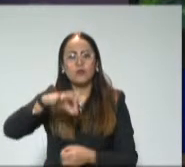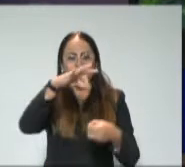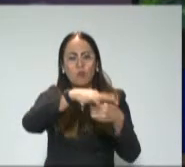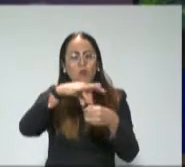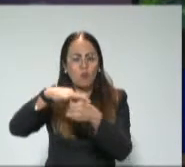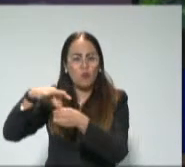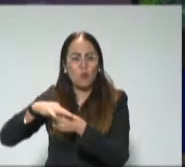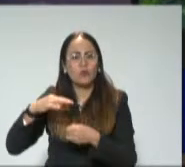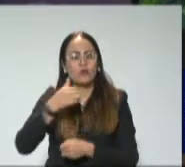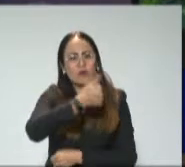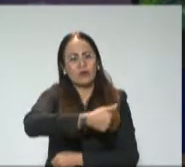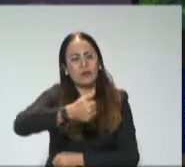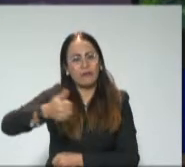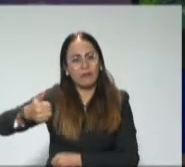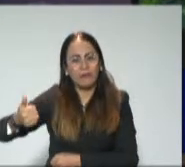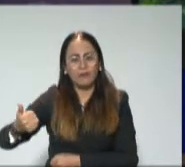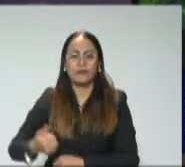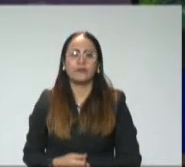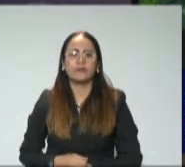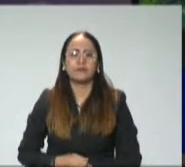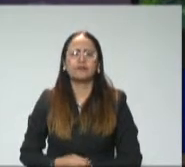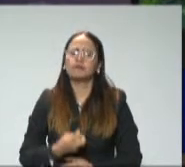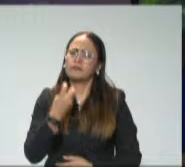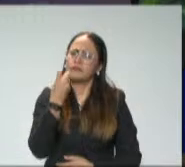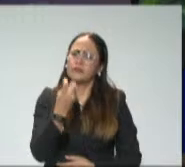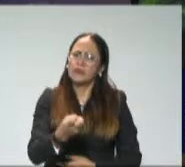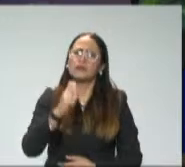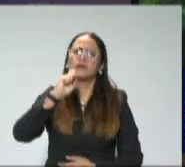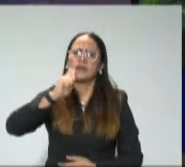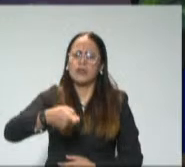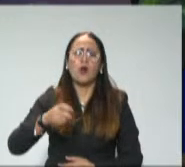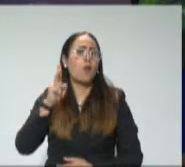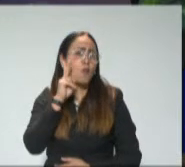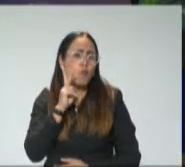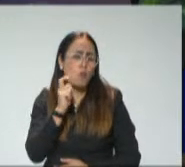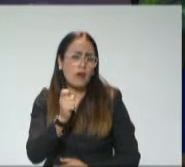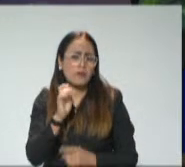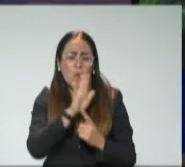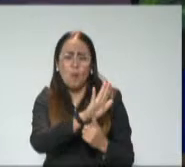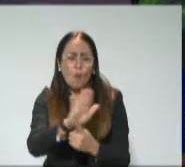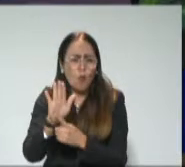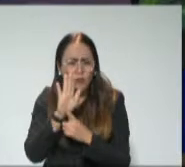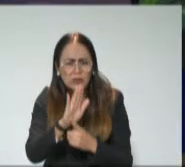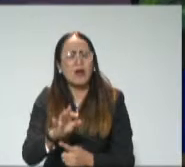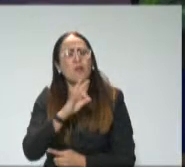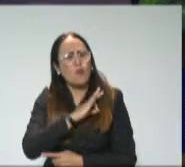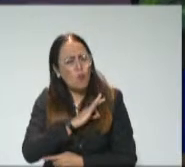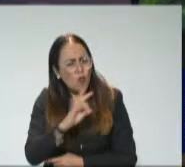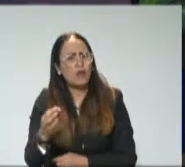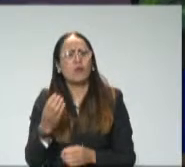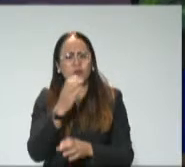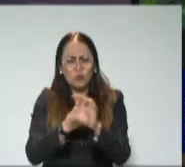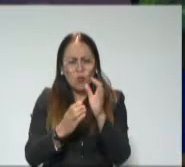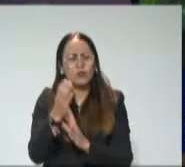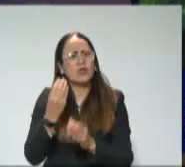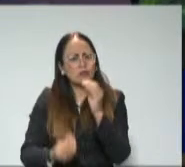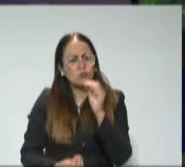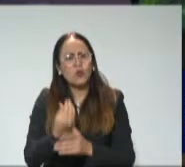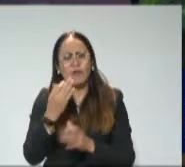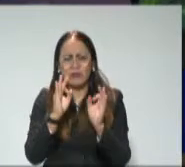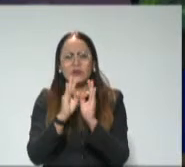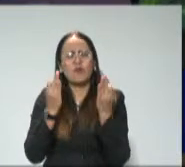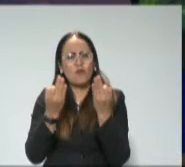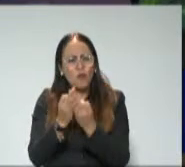voto Este ejemplo concreto nos muestra cóm es posible innovar cambiar al